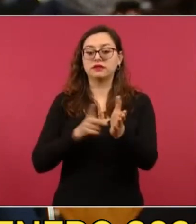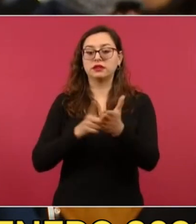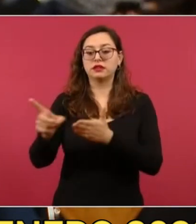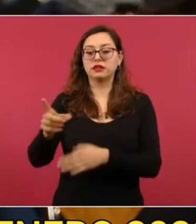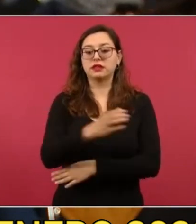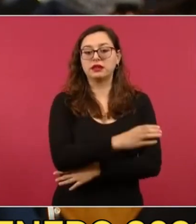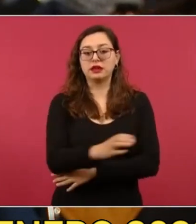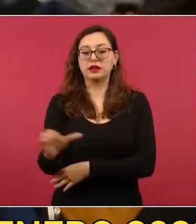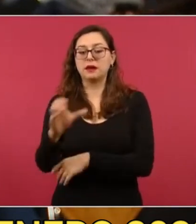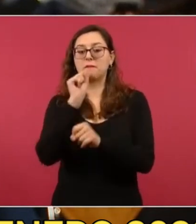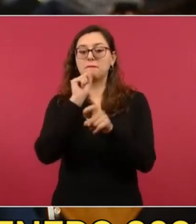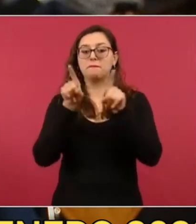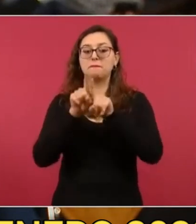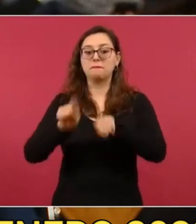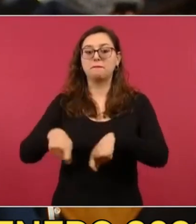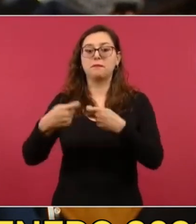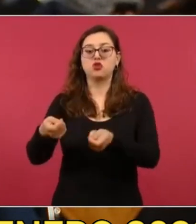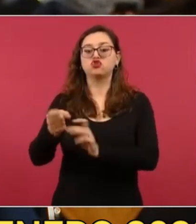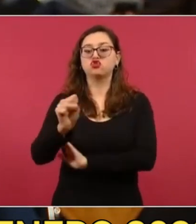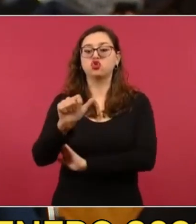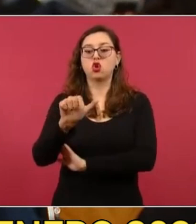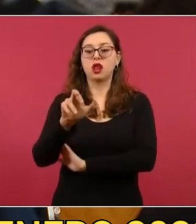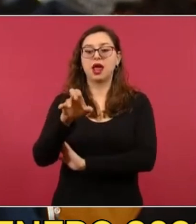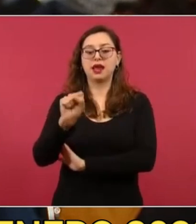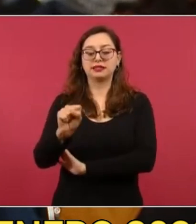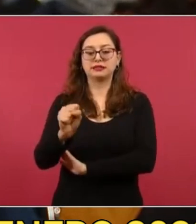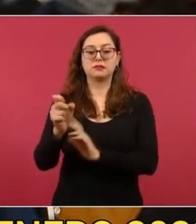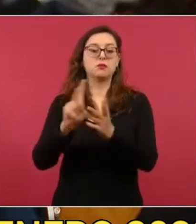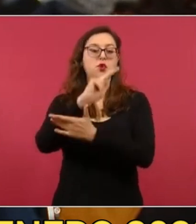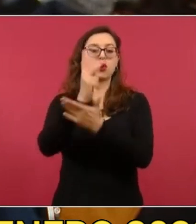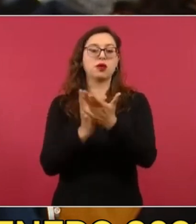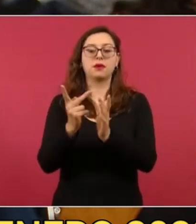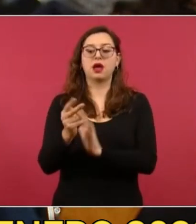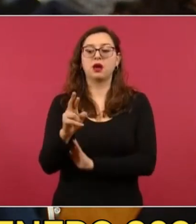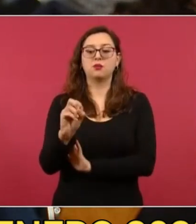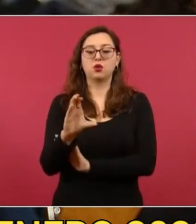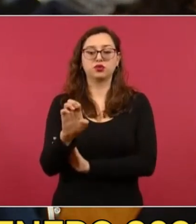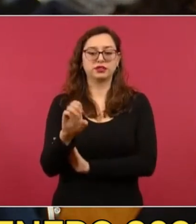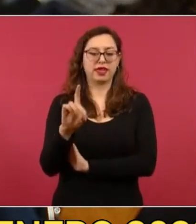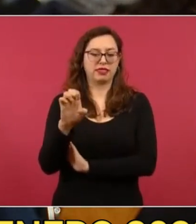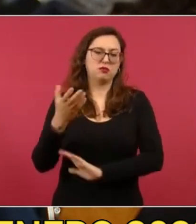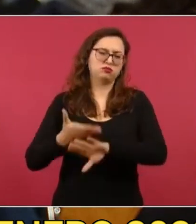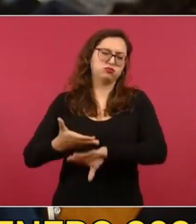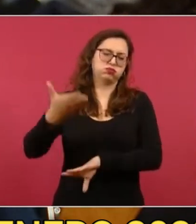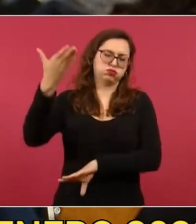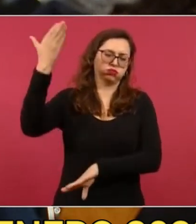y titulación de solares, esto llamado el programa de Procede, hace ya varios años. En